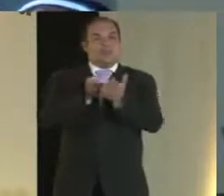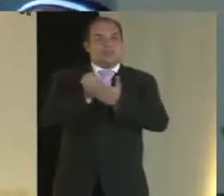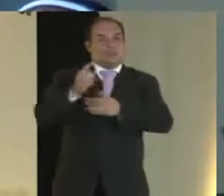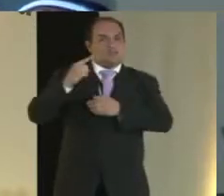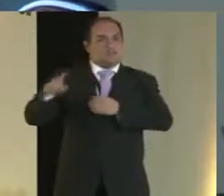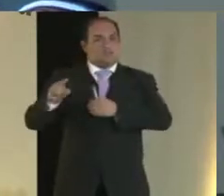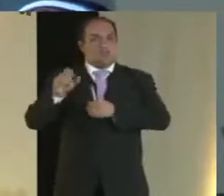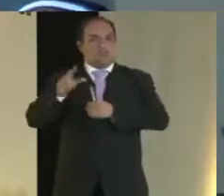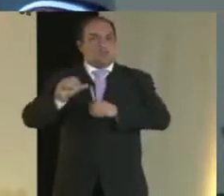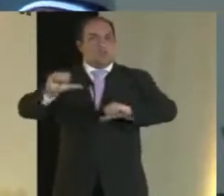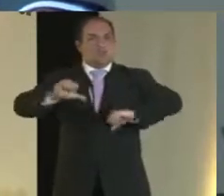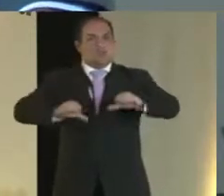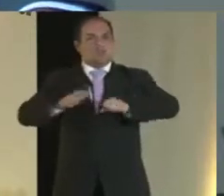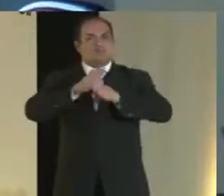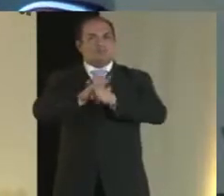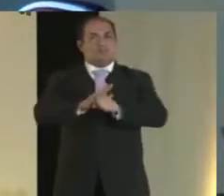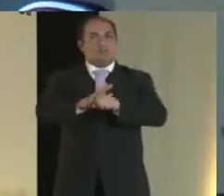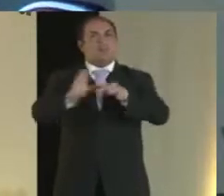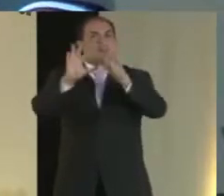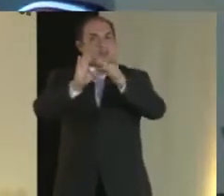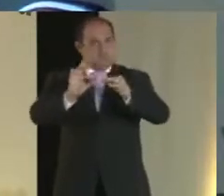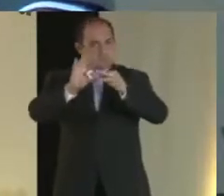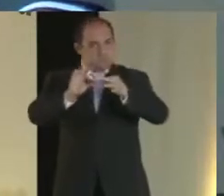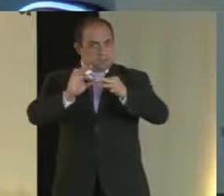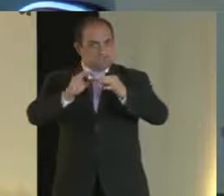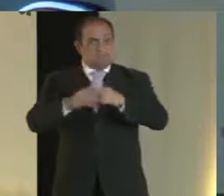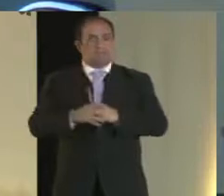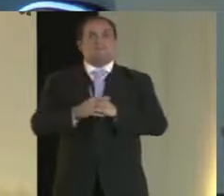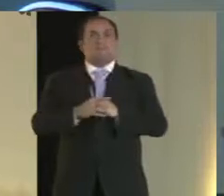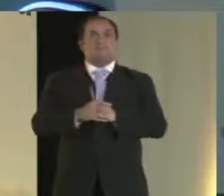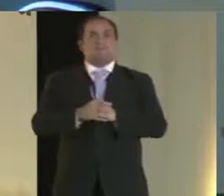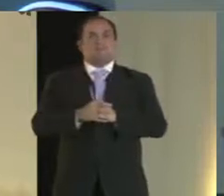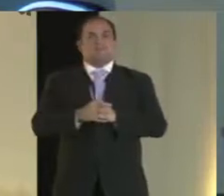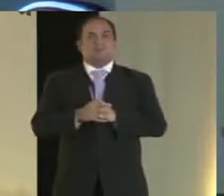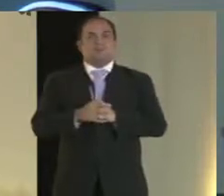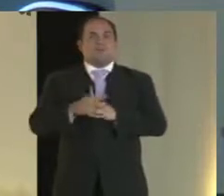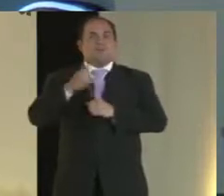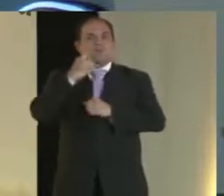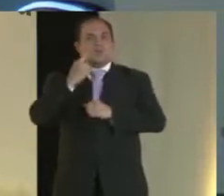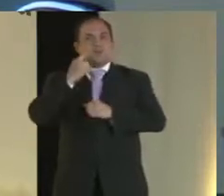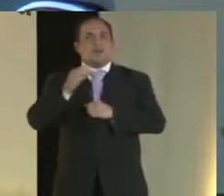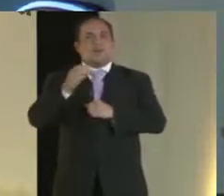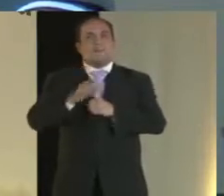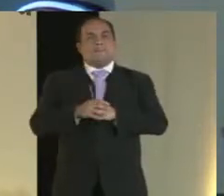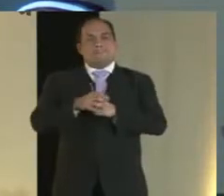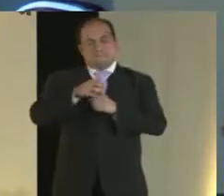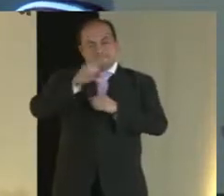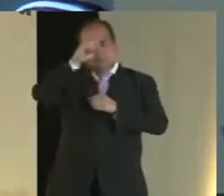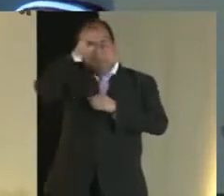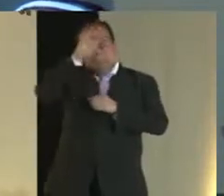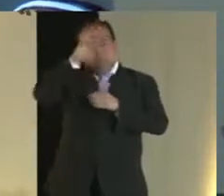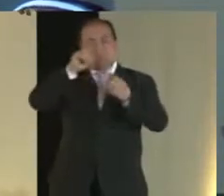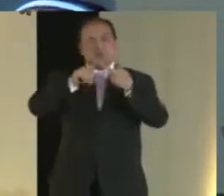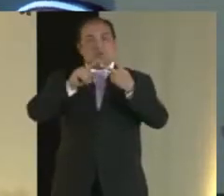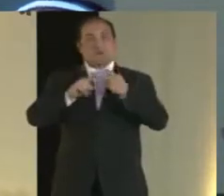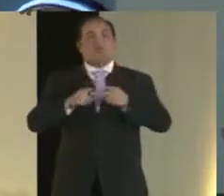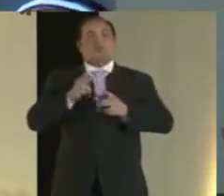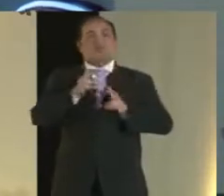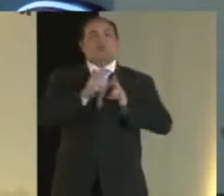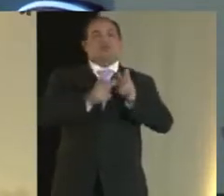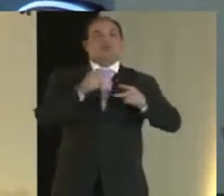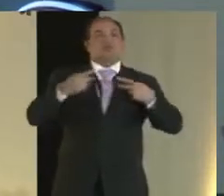acciones represivas, lo que explica las luchas de los mineros, ferrocarrileros, maestros y electricistas